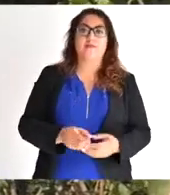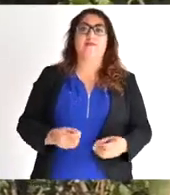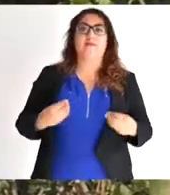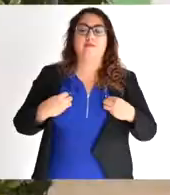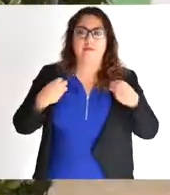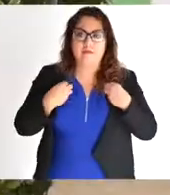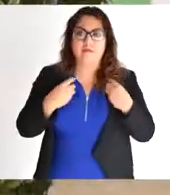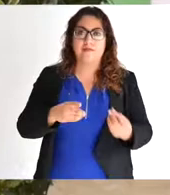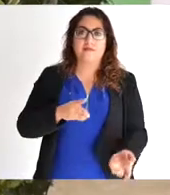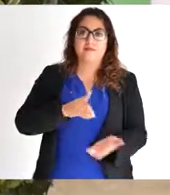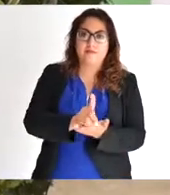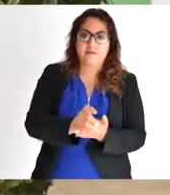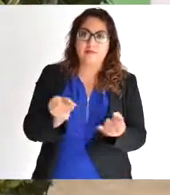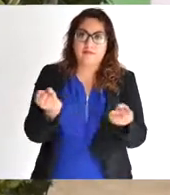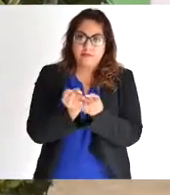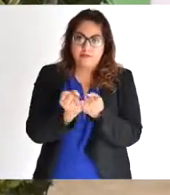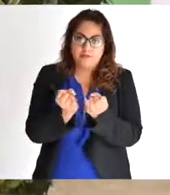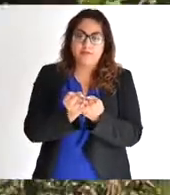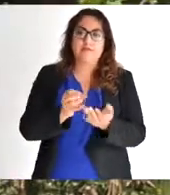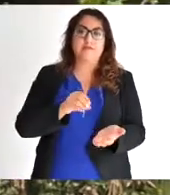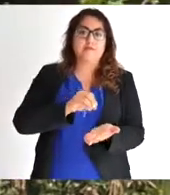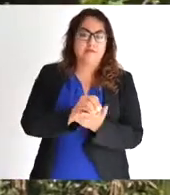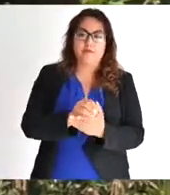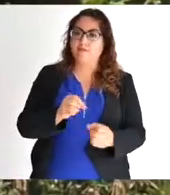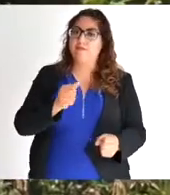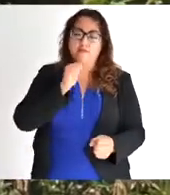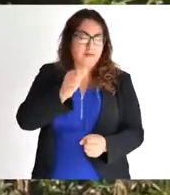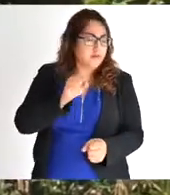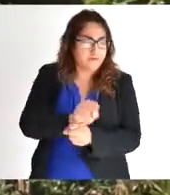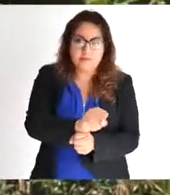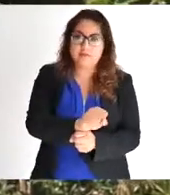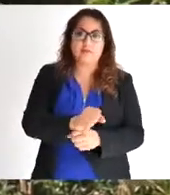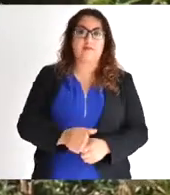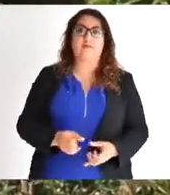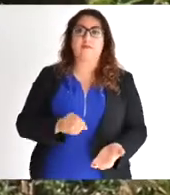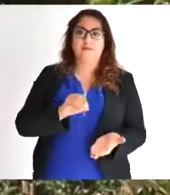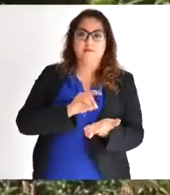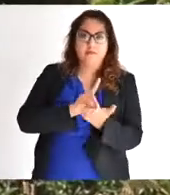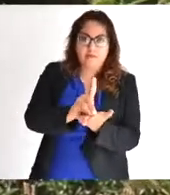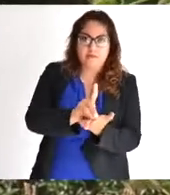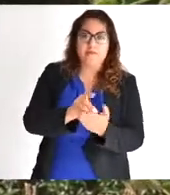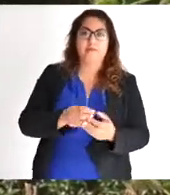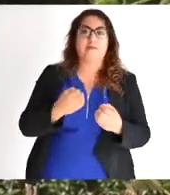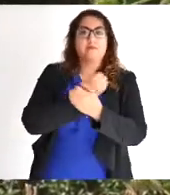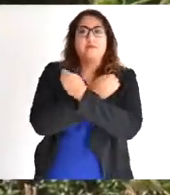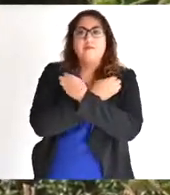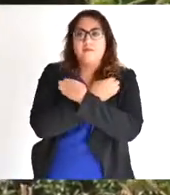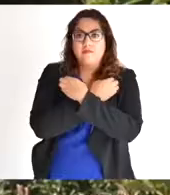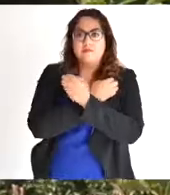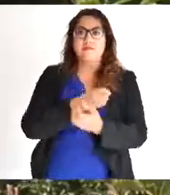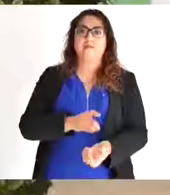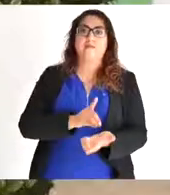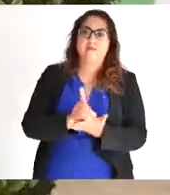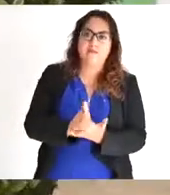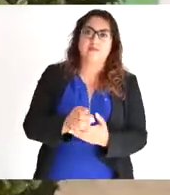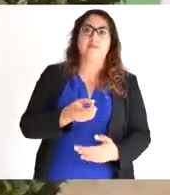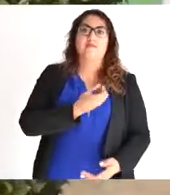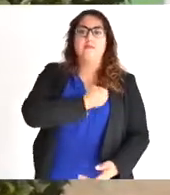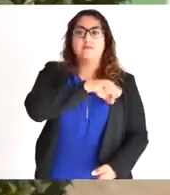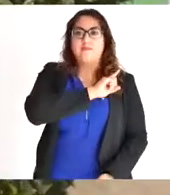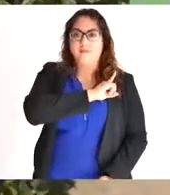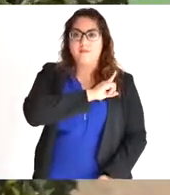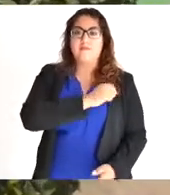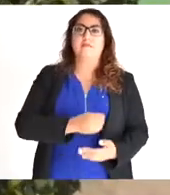la vida, el derecho a la igualdad, el derecho a vivir una vida sin violencia, el derecho a tener la